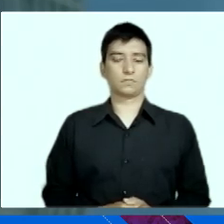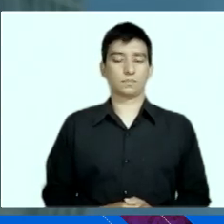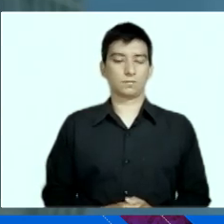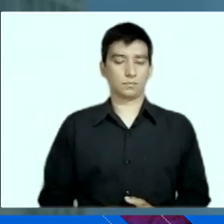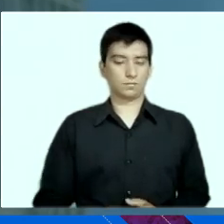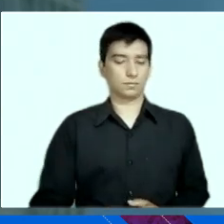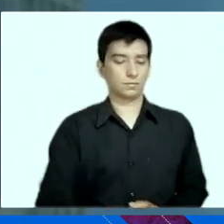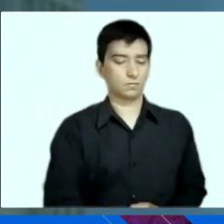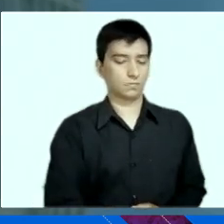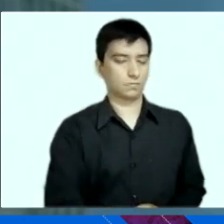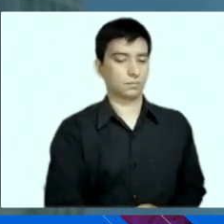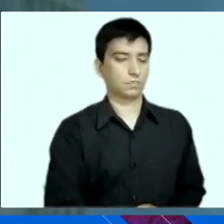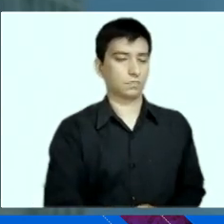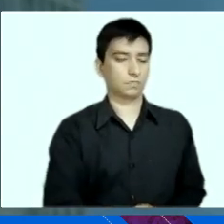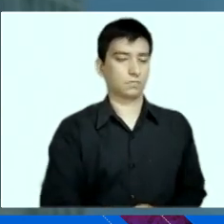vida.